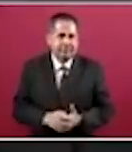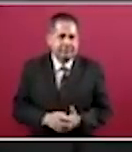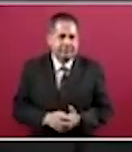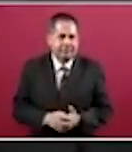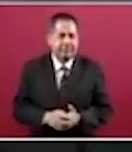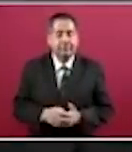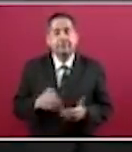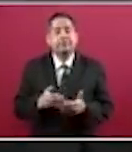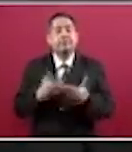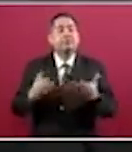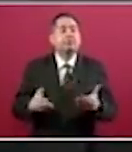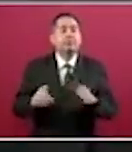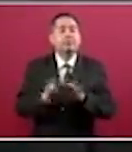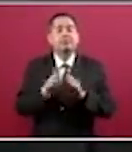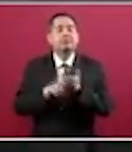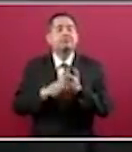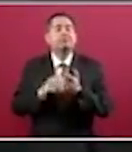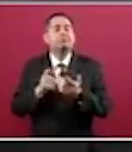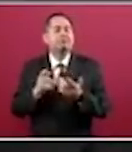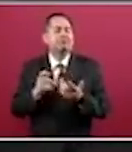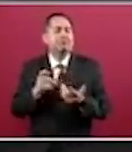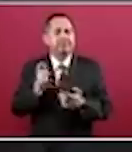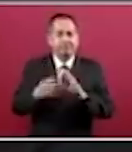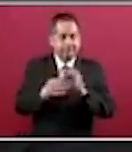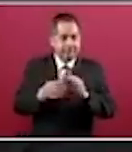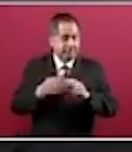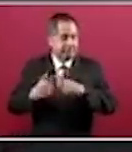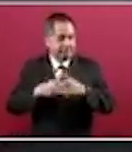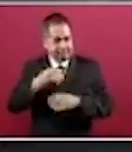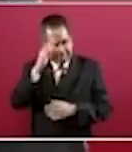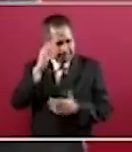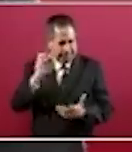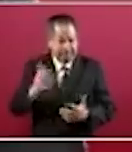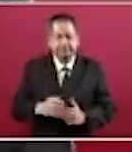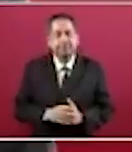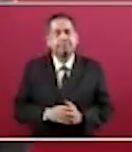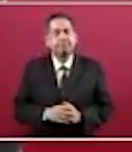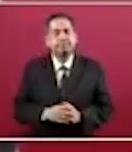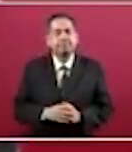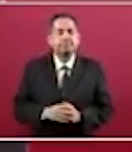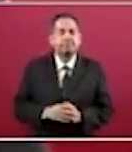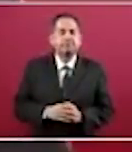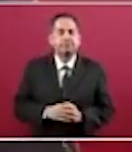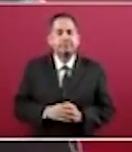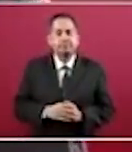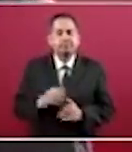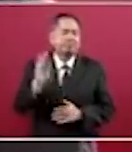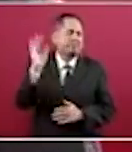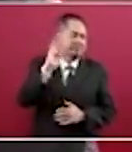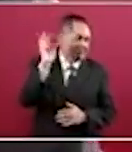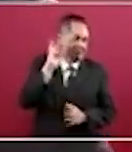y nos salen con eso. O sea, vamos a suponer que